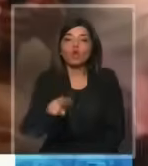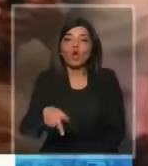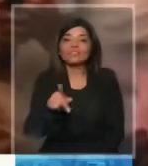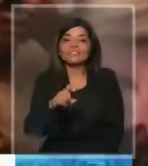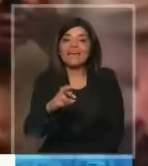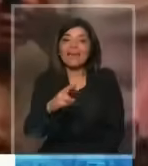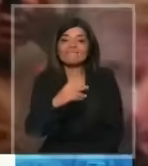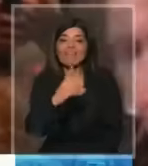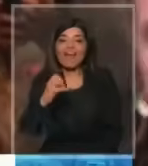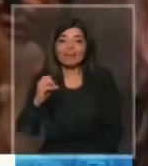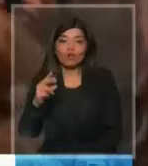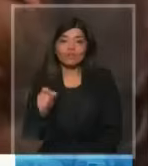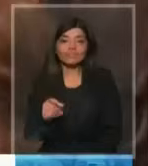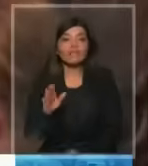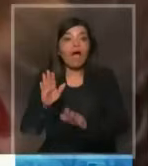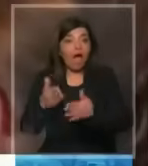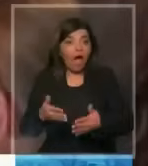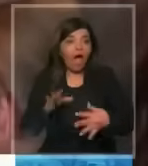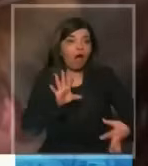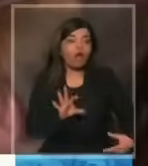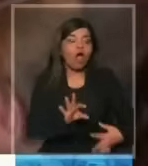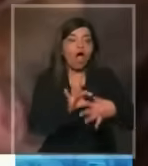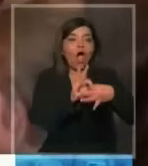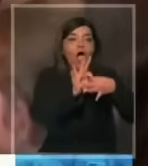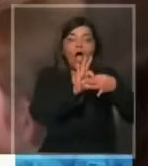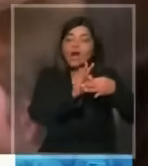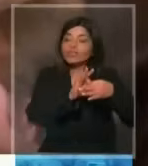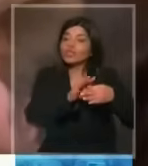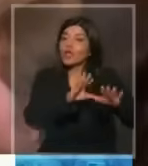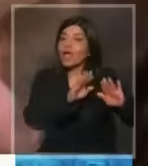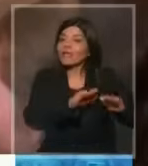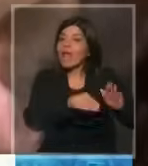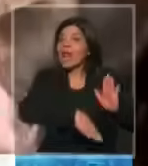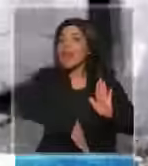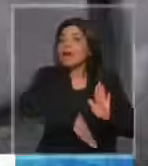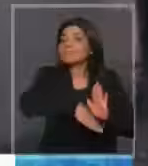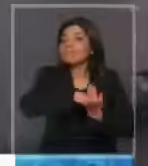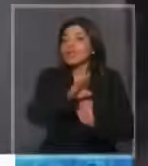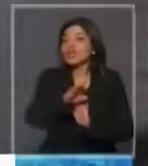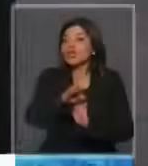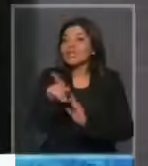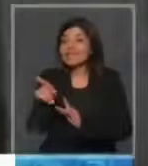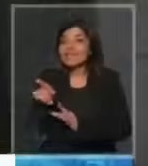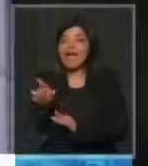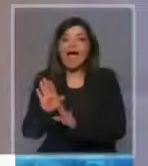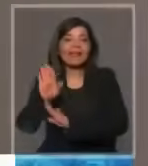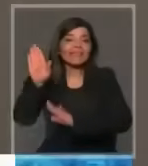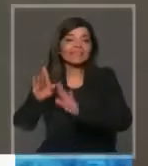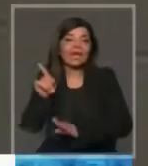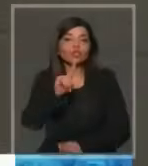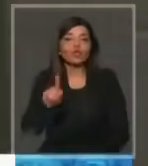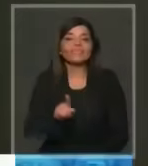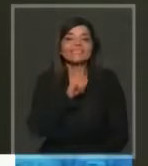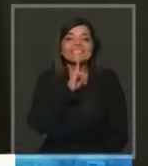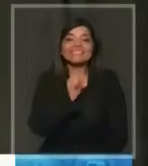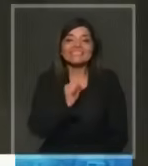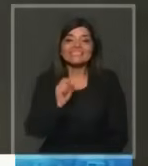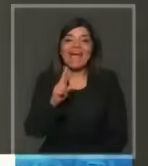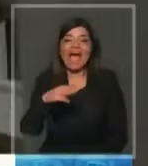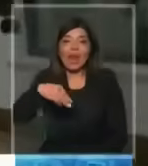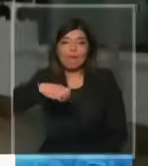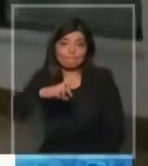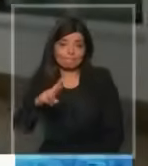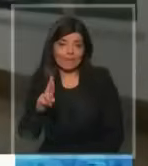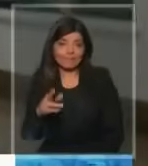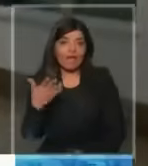para negarle a los laboristas esa supermayoría que anhela Keir Starmer. Y es que para muchos era la crónica de